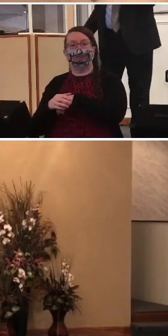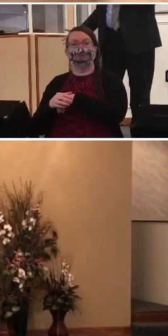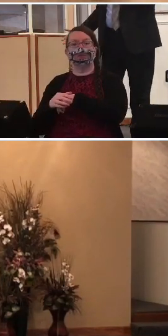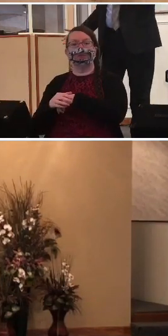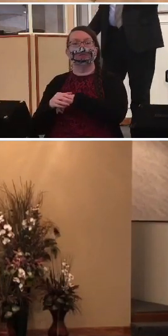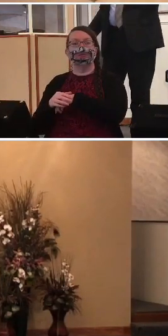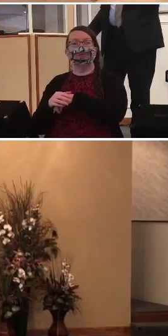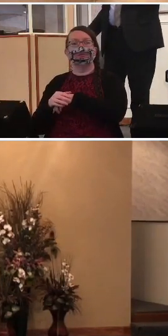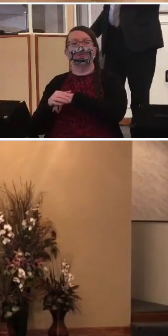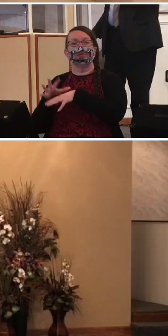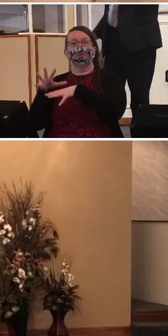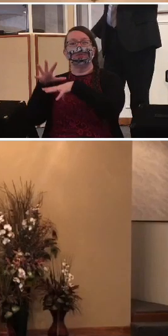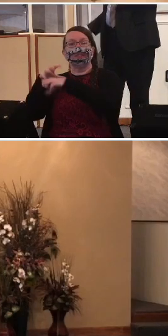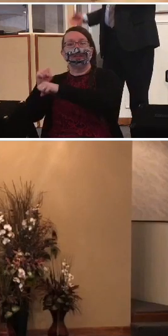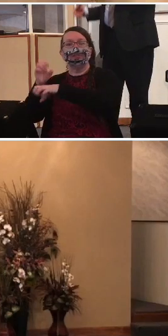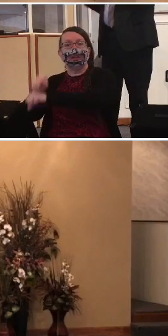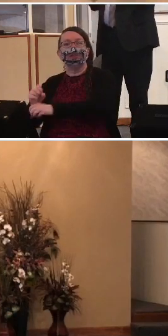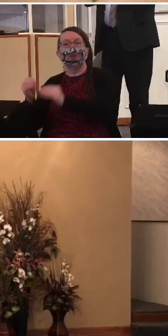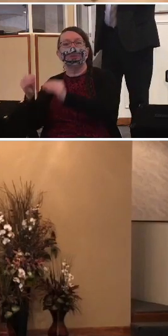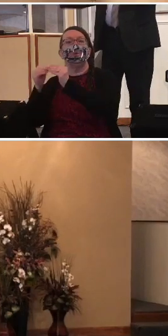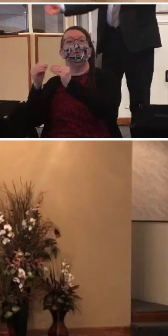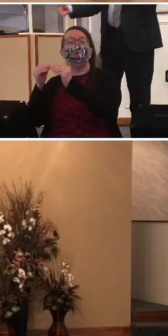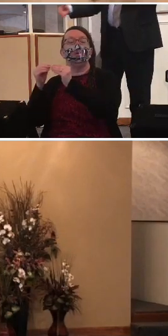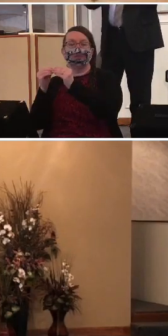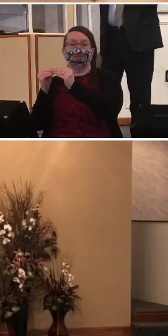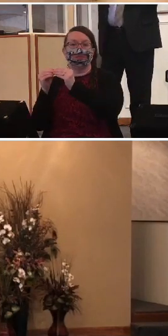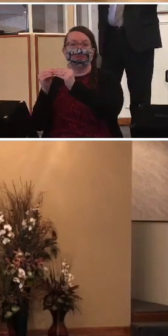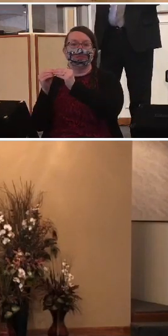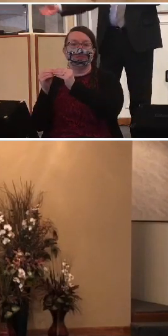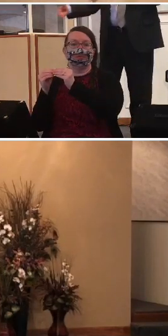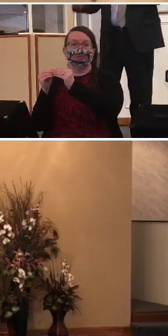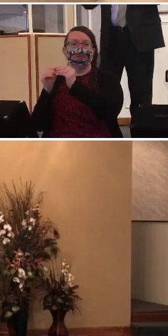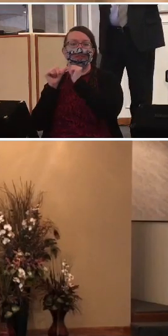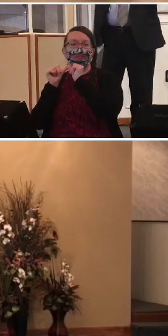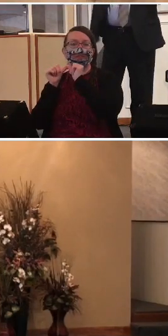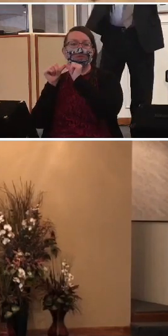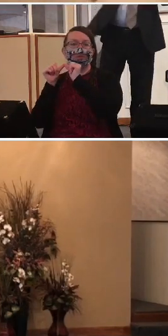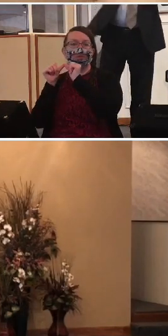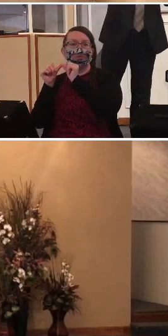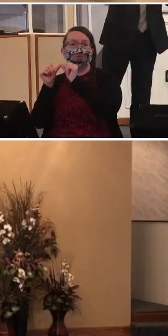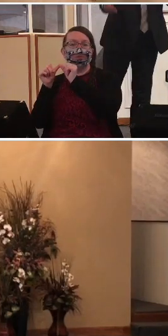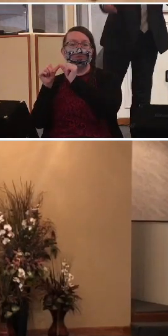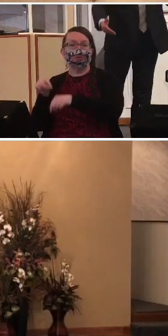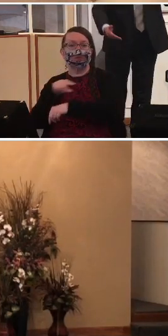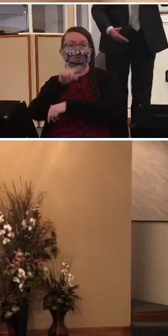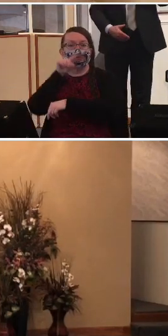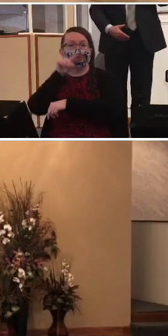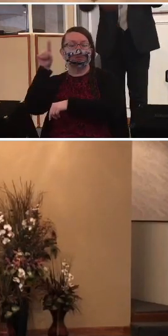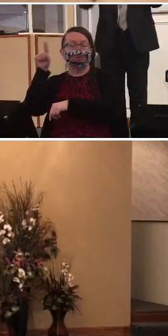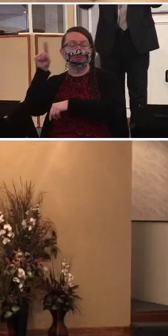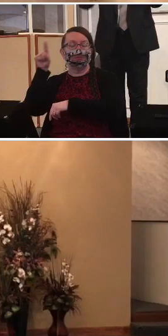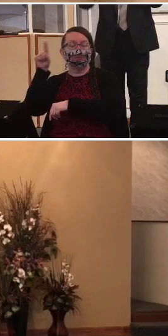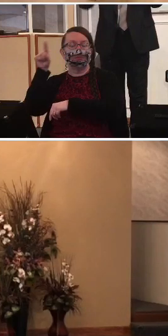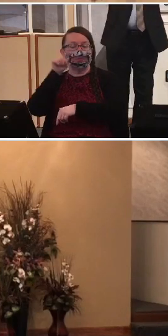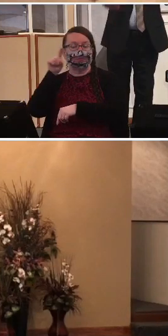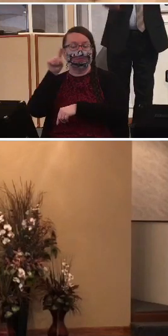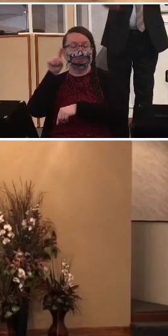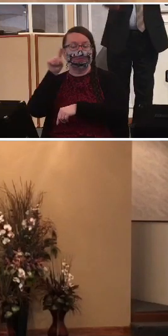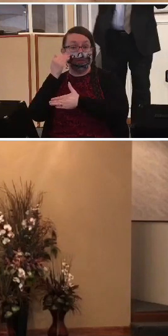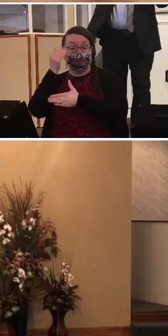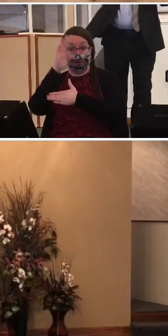un ministerio para pescar miles de hombres. Y continuó. Porque cuando Dios sabe que Él puede